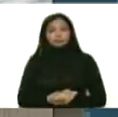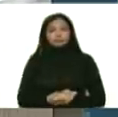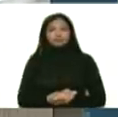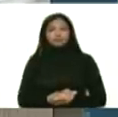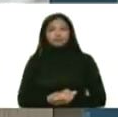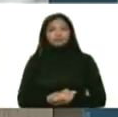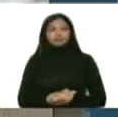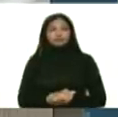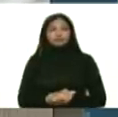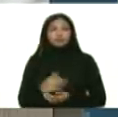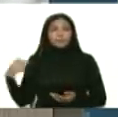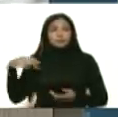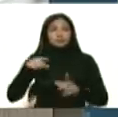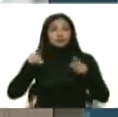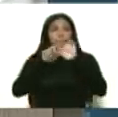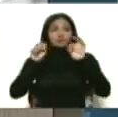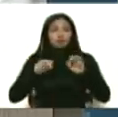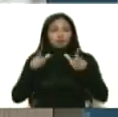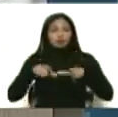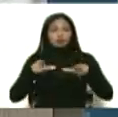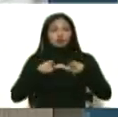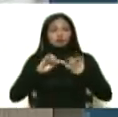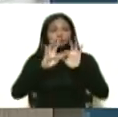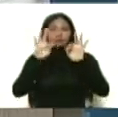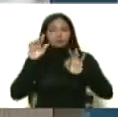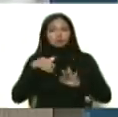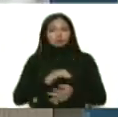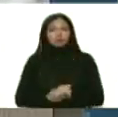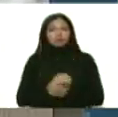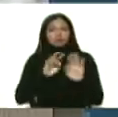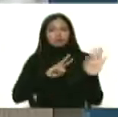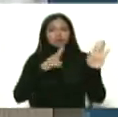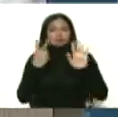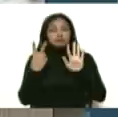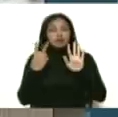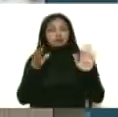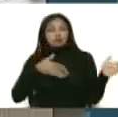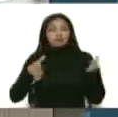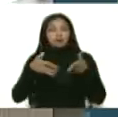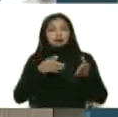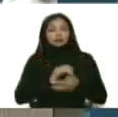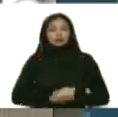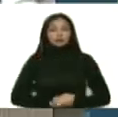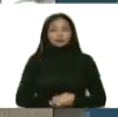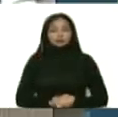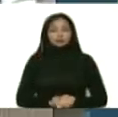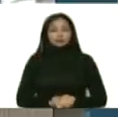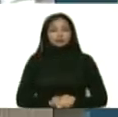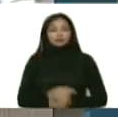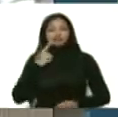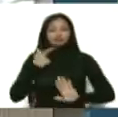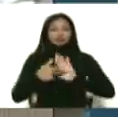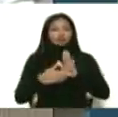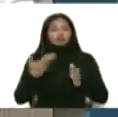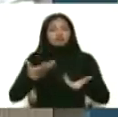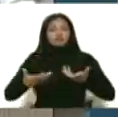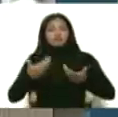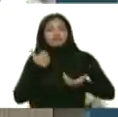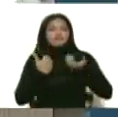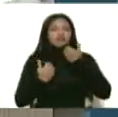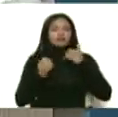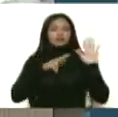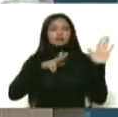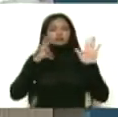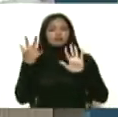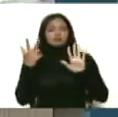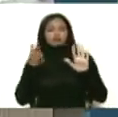por tierra, ingresa por una trocha el 17 de marzo, presenta fiebre desde el